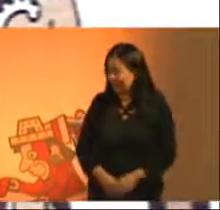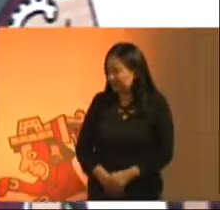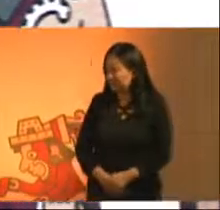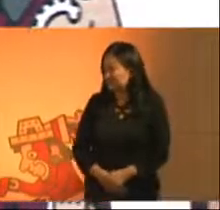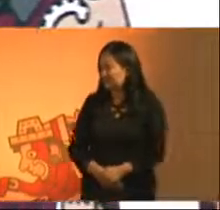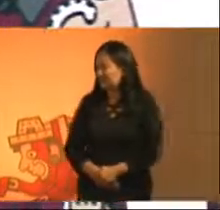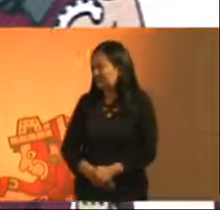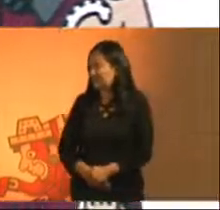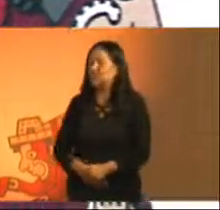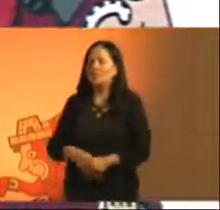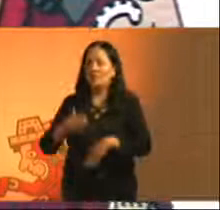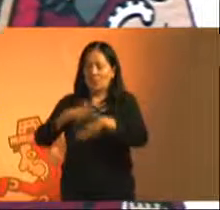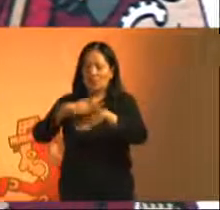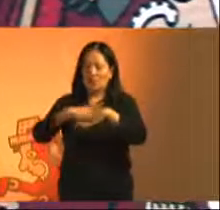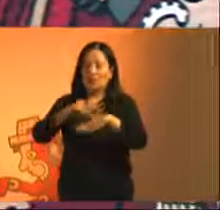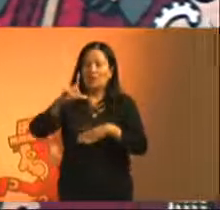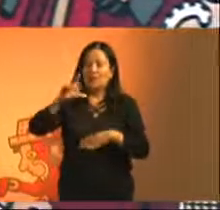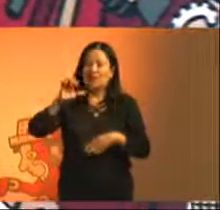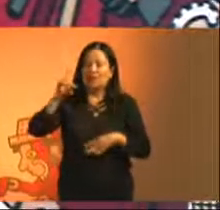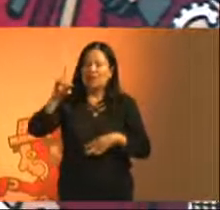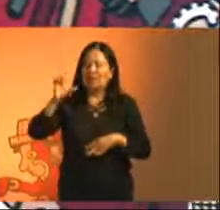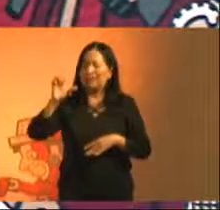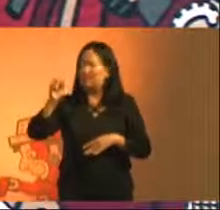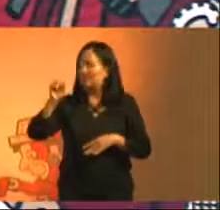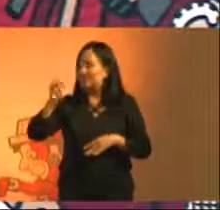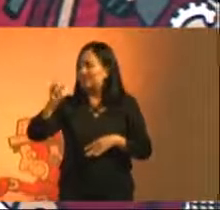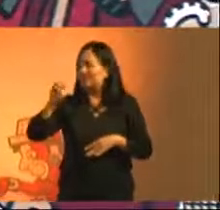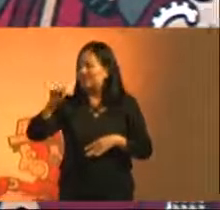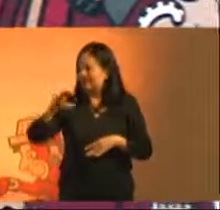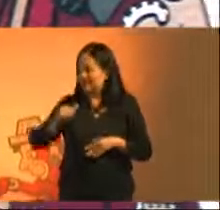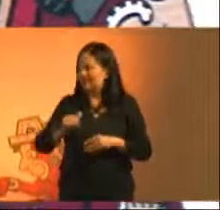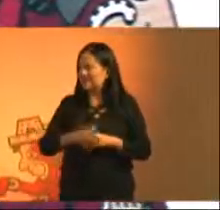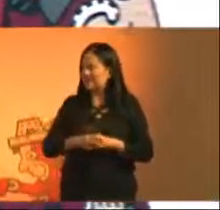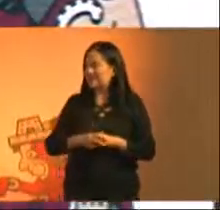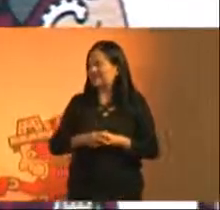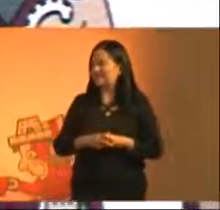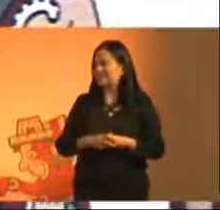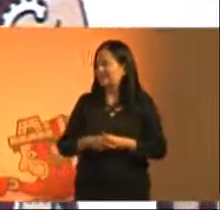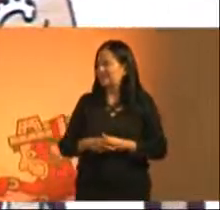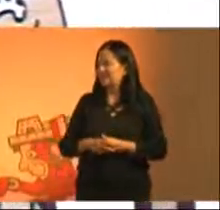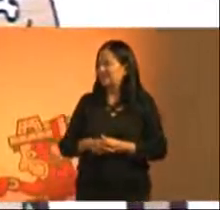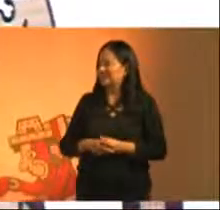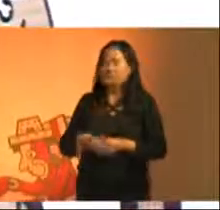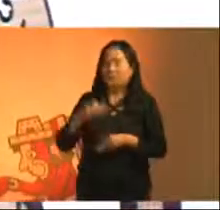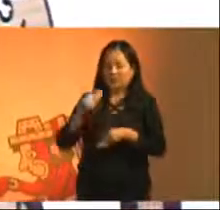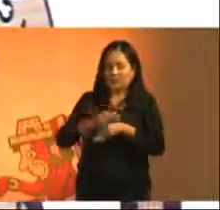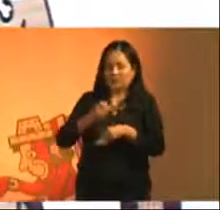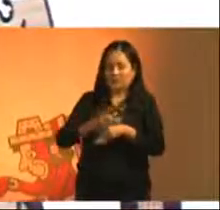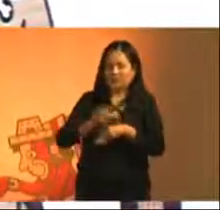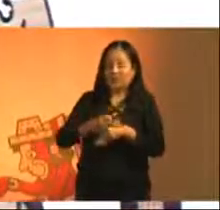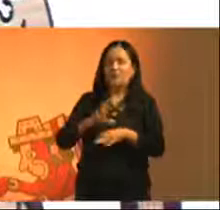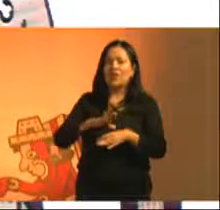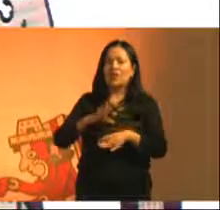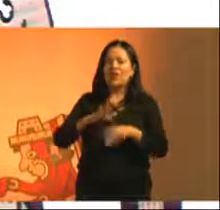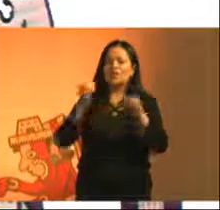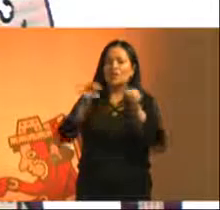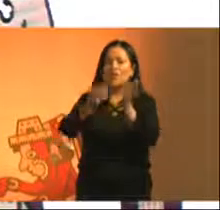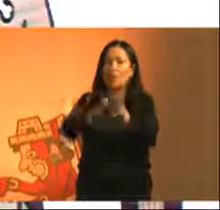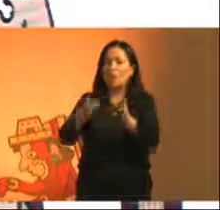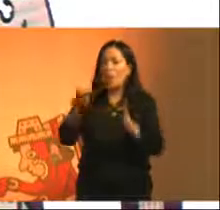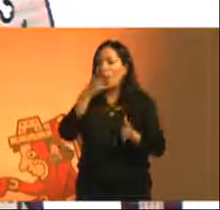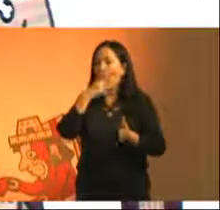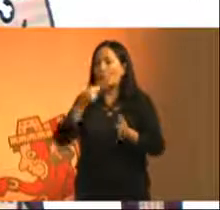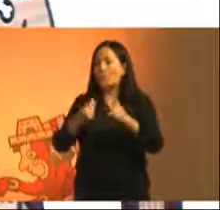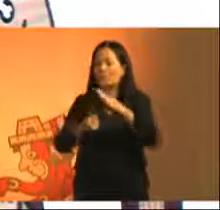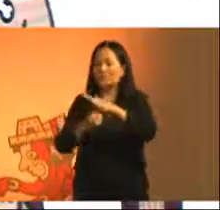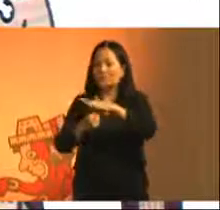va a estar ledezma paula paula mónaco ahora mismo y una mesa de periodistas que son de los